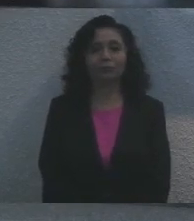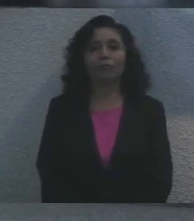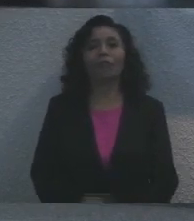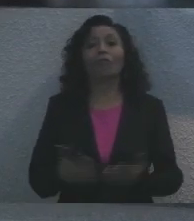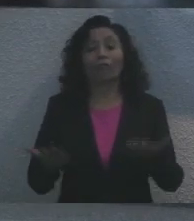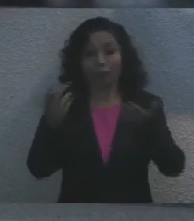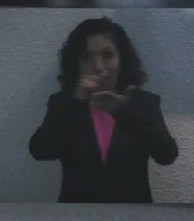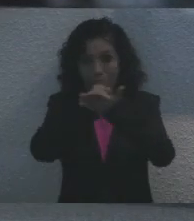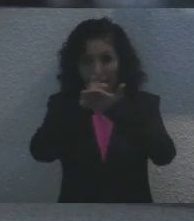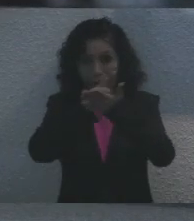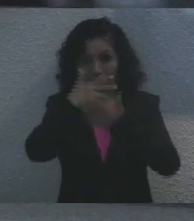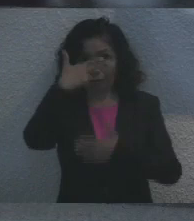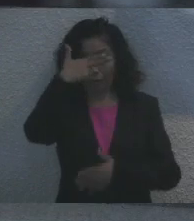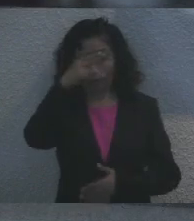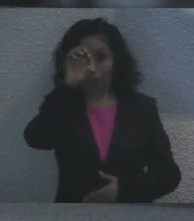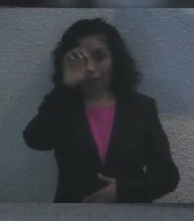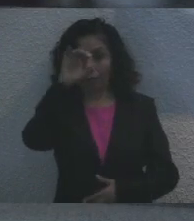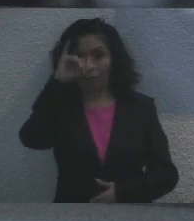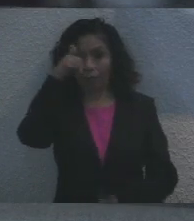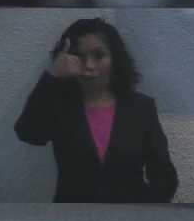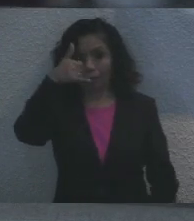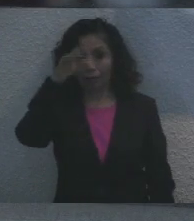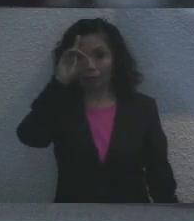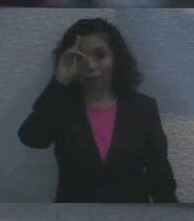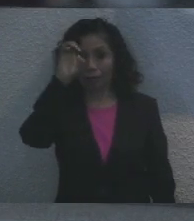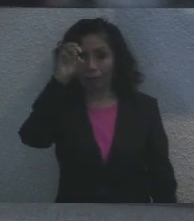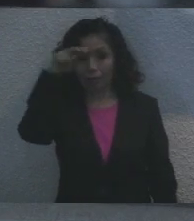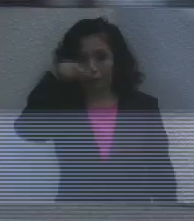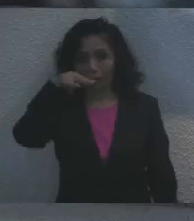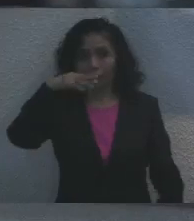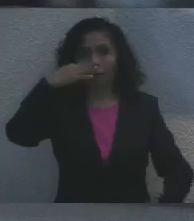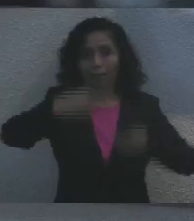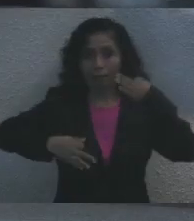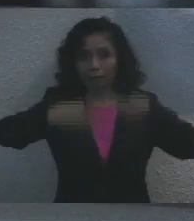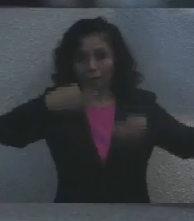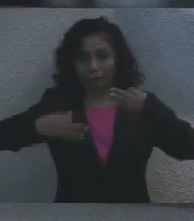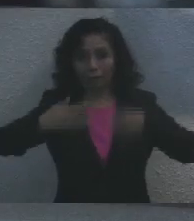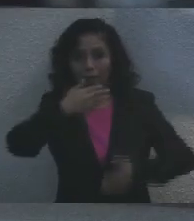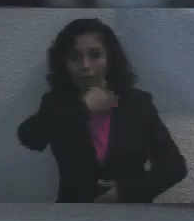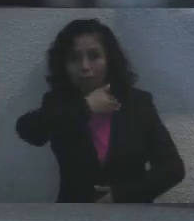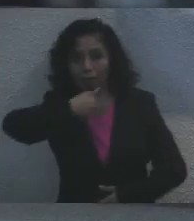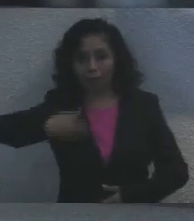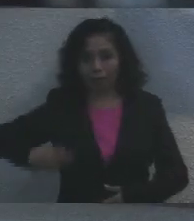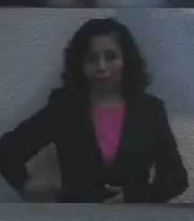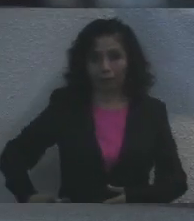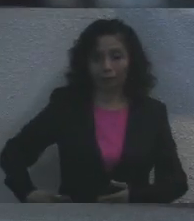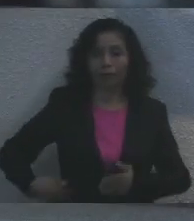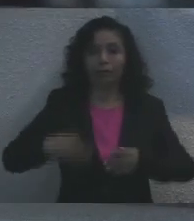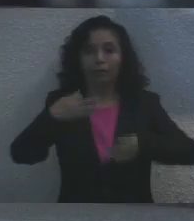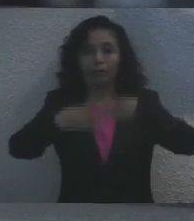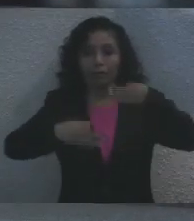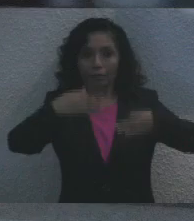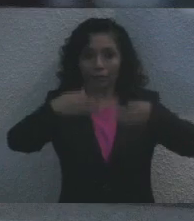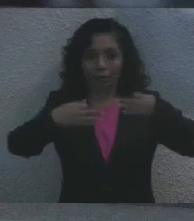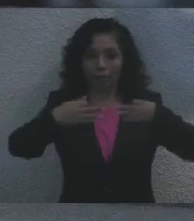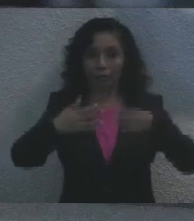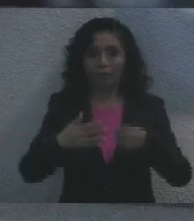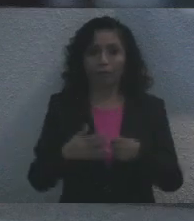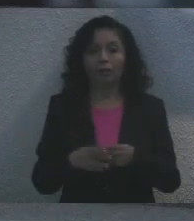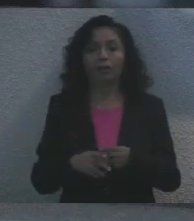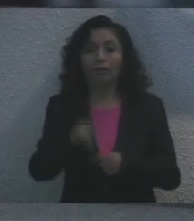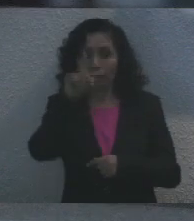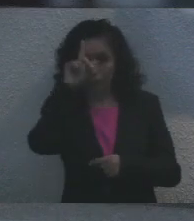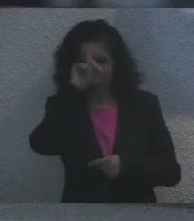Al licenciado Heiden José Cebada Rivas, magistrado presidente del Tribunal Superior de Justicia y de la